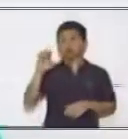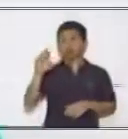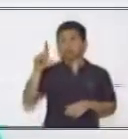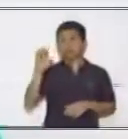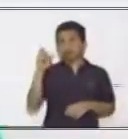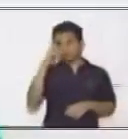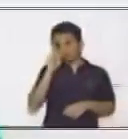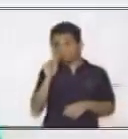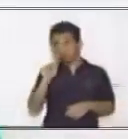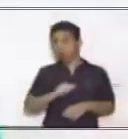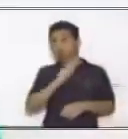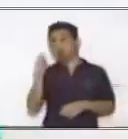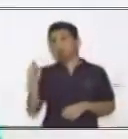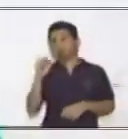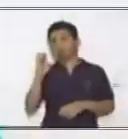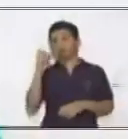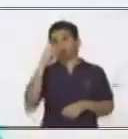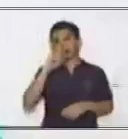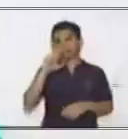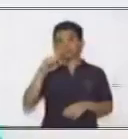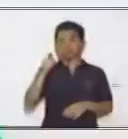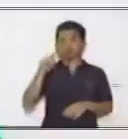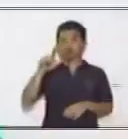escalenos. ¿Sí?